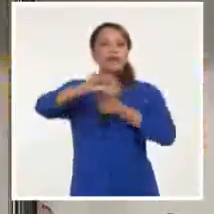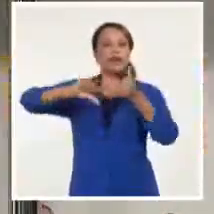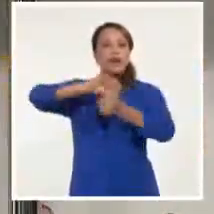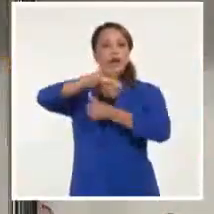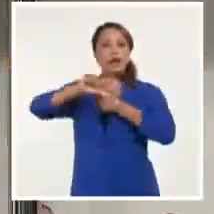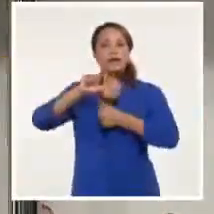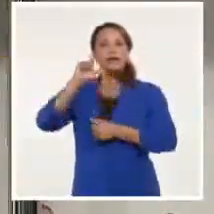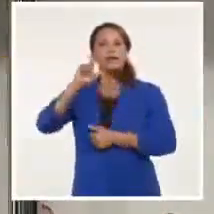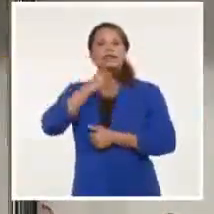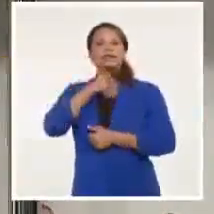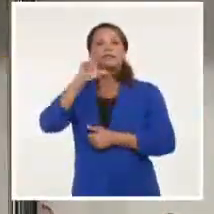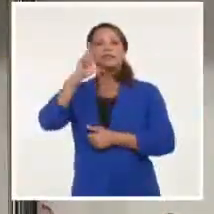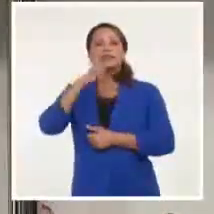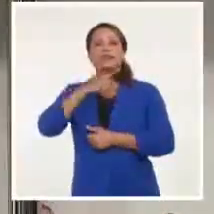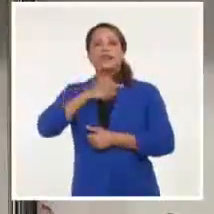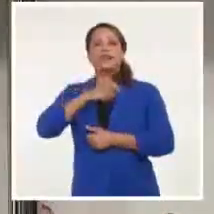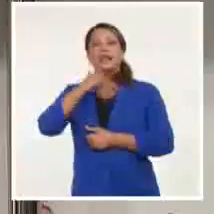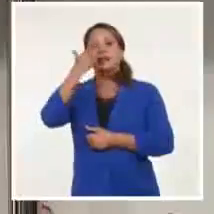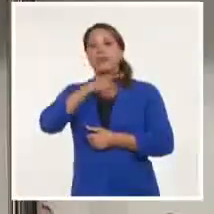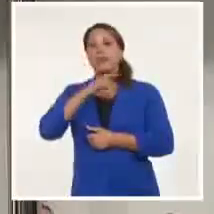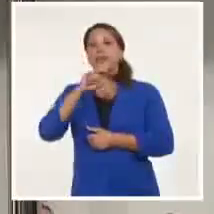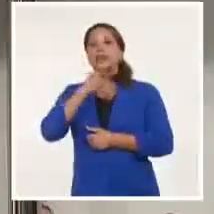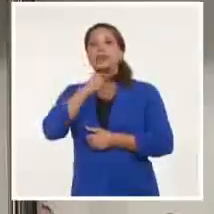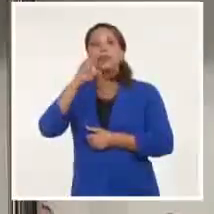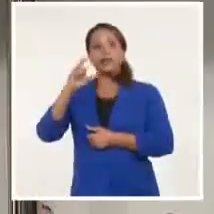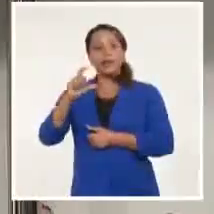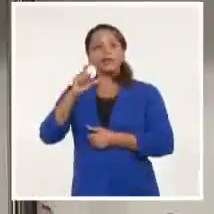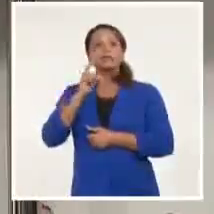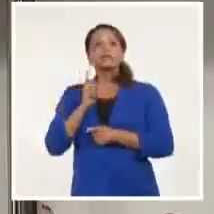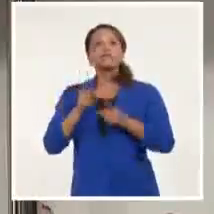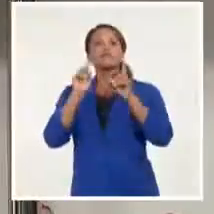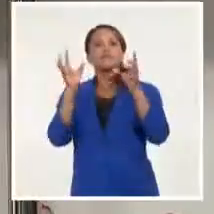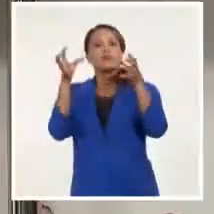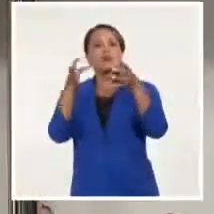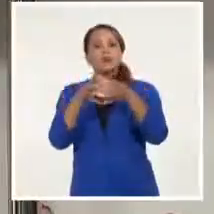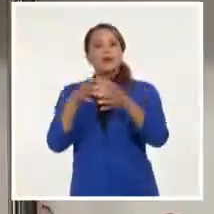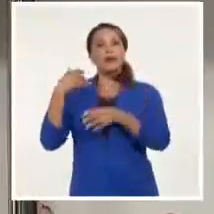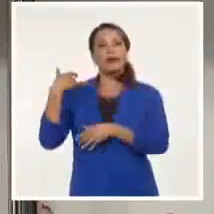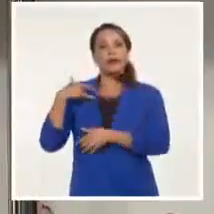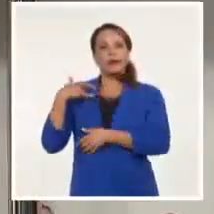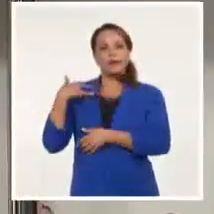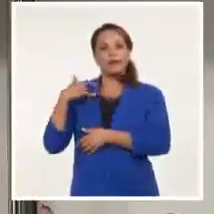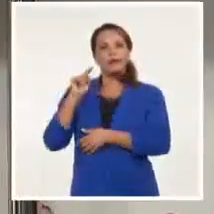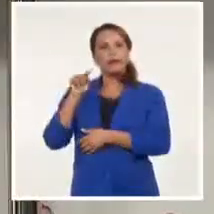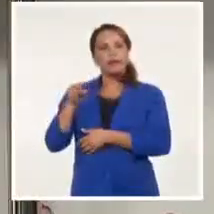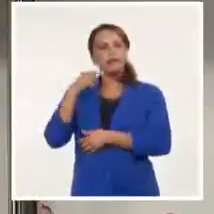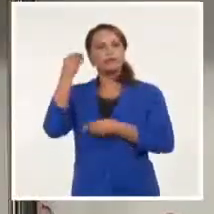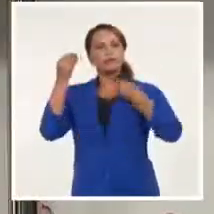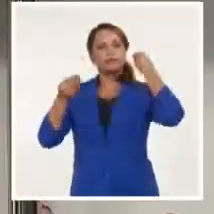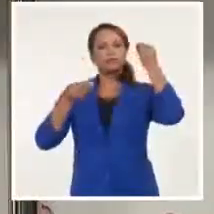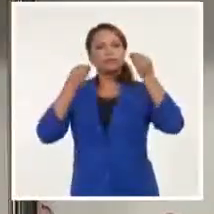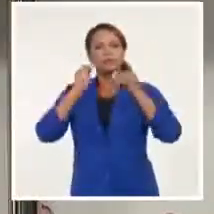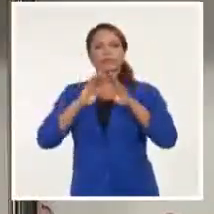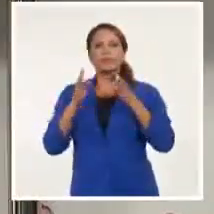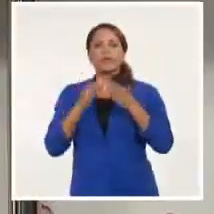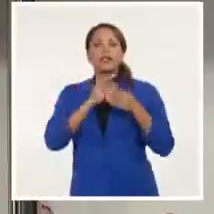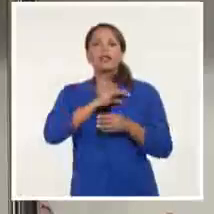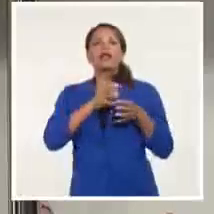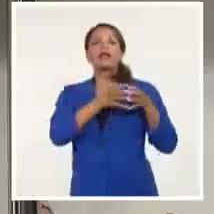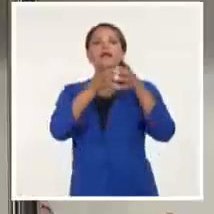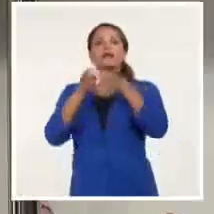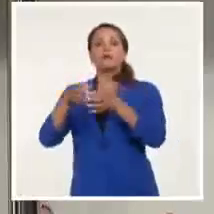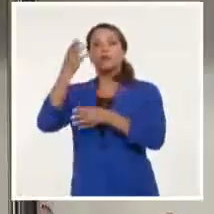CELAC, se reúnen en la capital de Argentina para abordar los desafíos actuales de la región. La delegación cubana